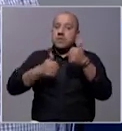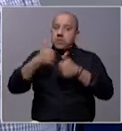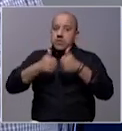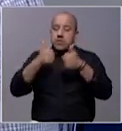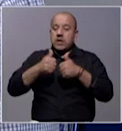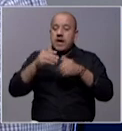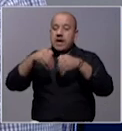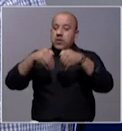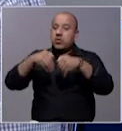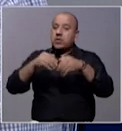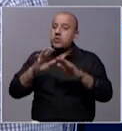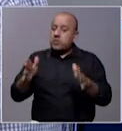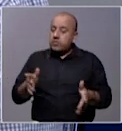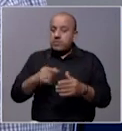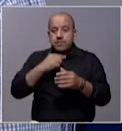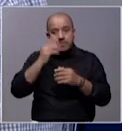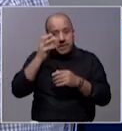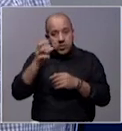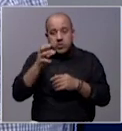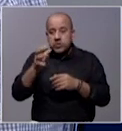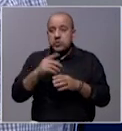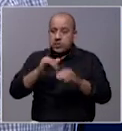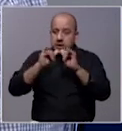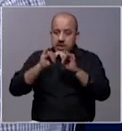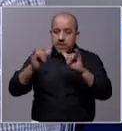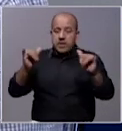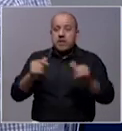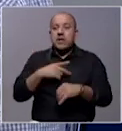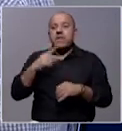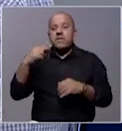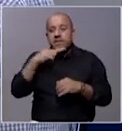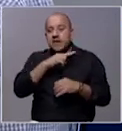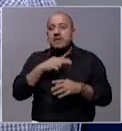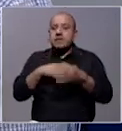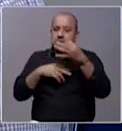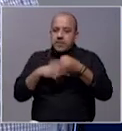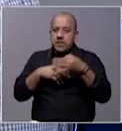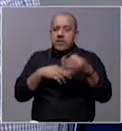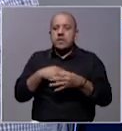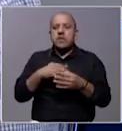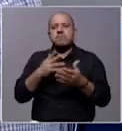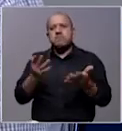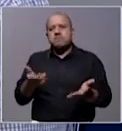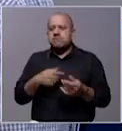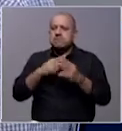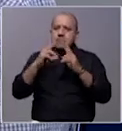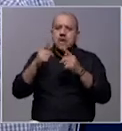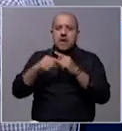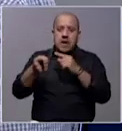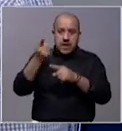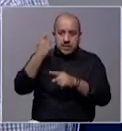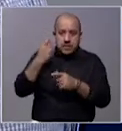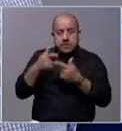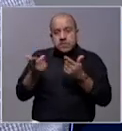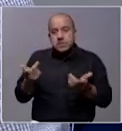son recursos peligrosos yo creo que la campaña no estuvo exenta de falsedades de verdades a medias de augurios muy complicados hasta el día de ayer